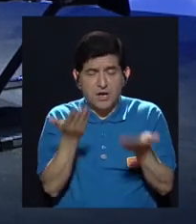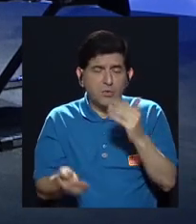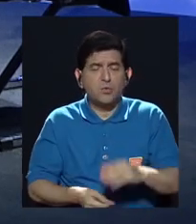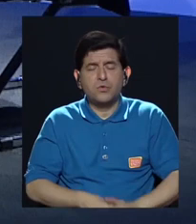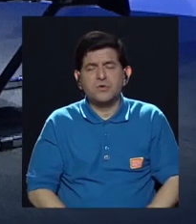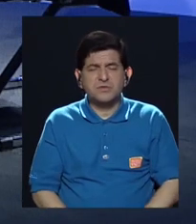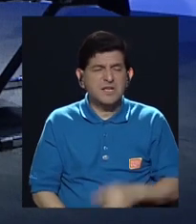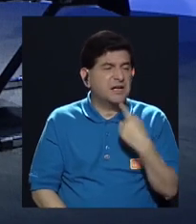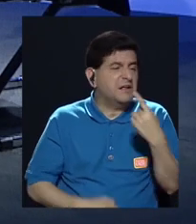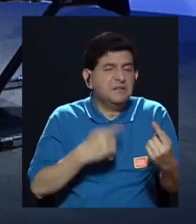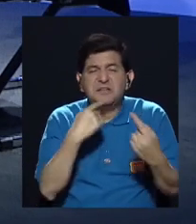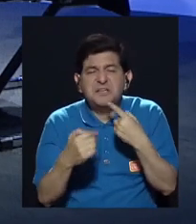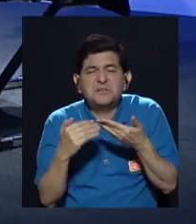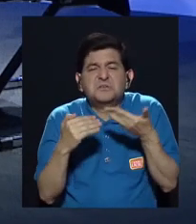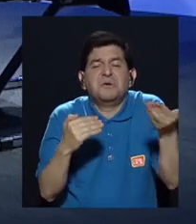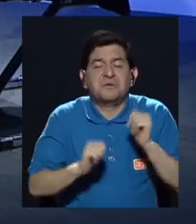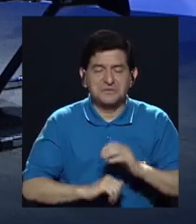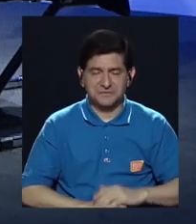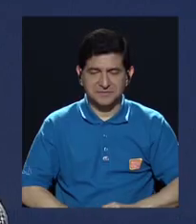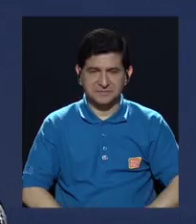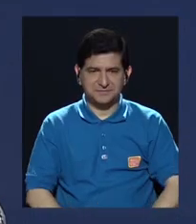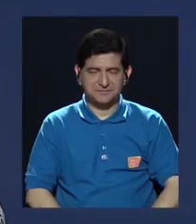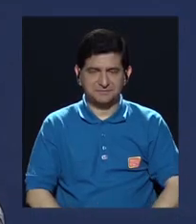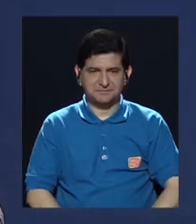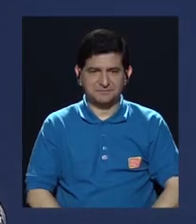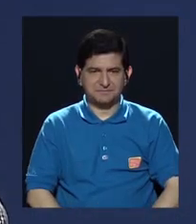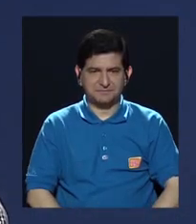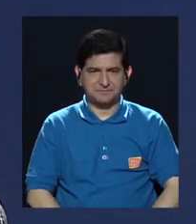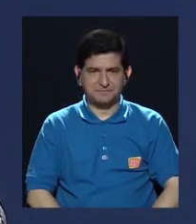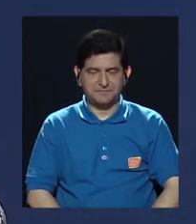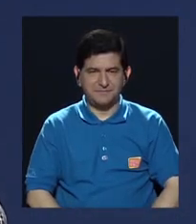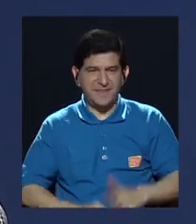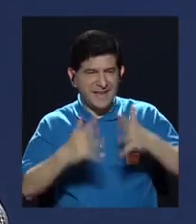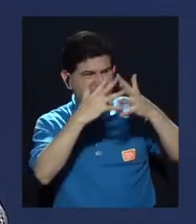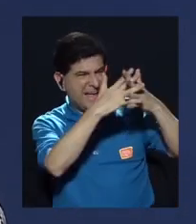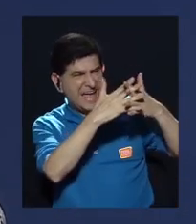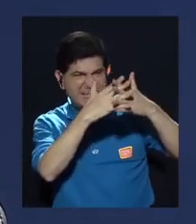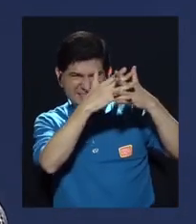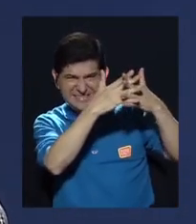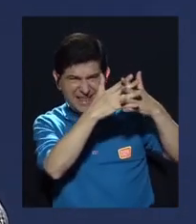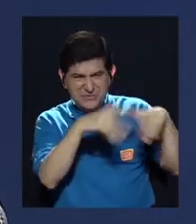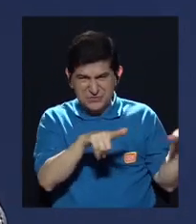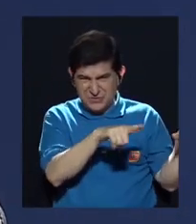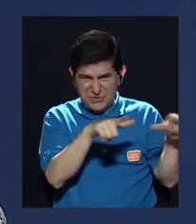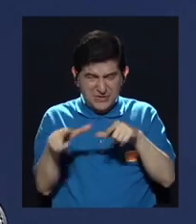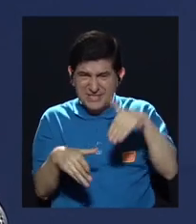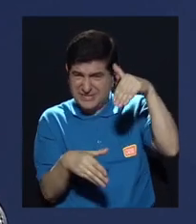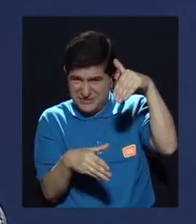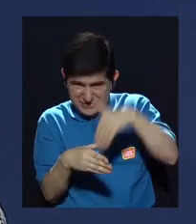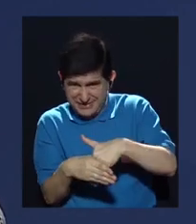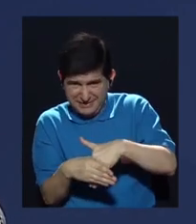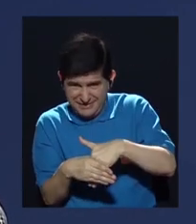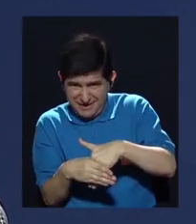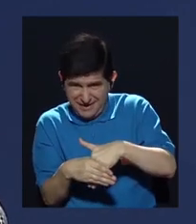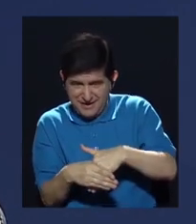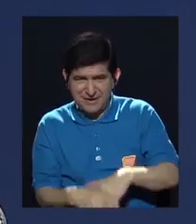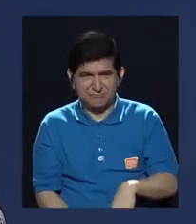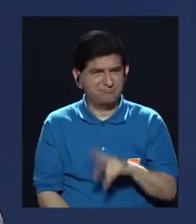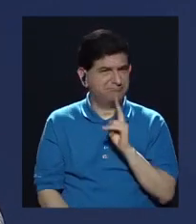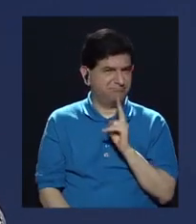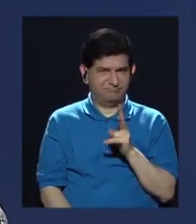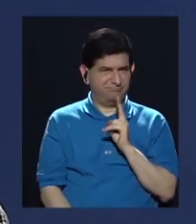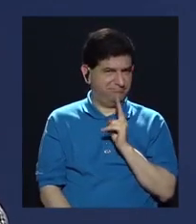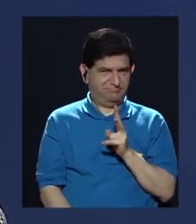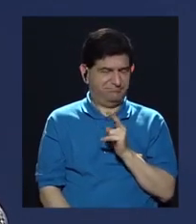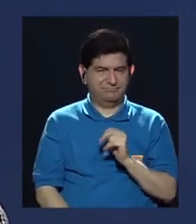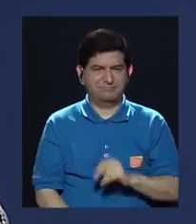correr rumores. Que eso de que los Estados Unidos estaban dispuestos a intervenir no es